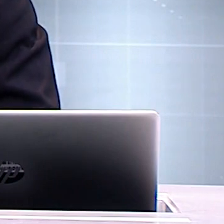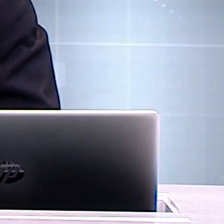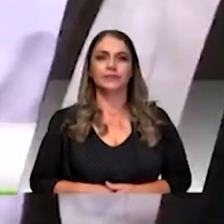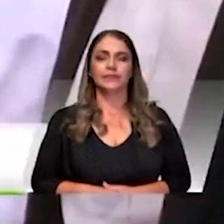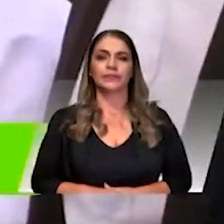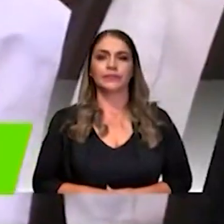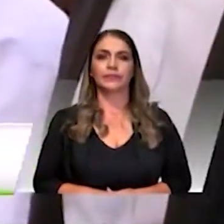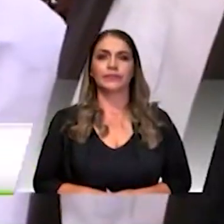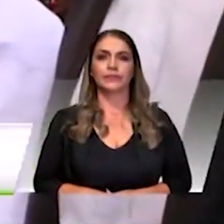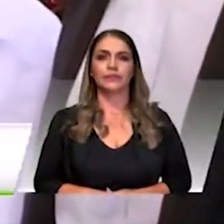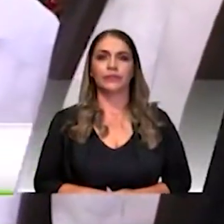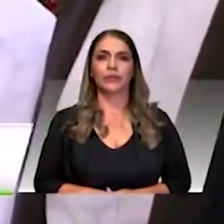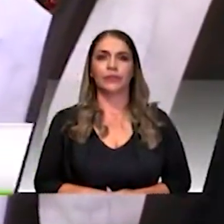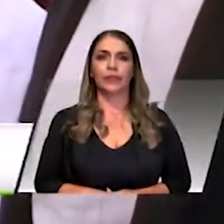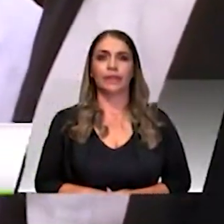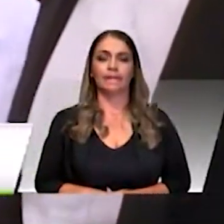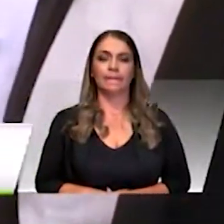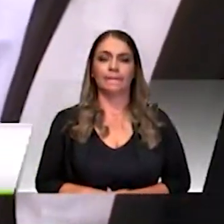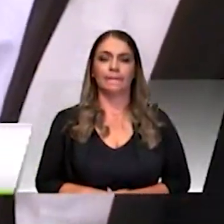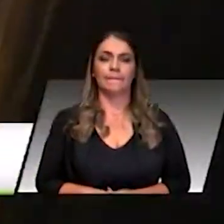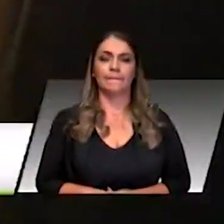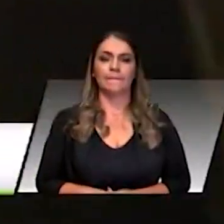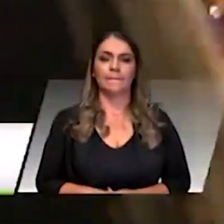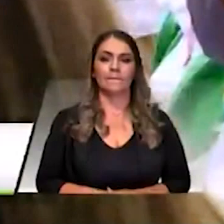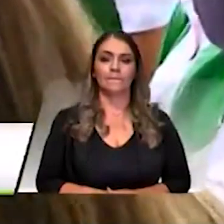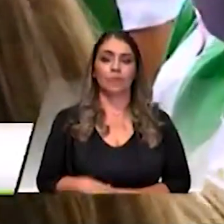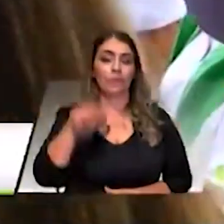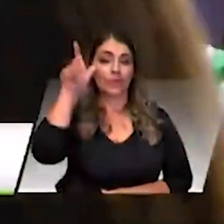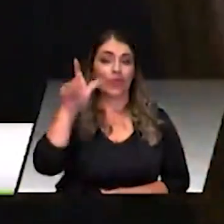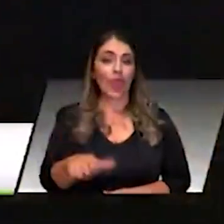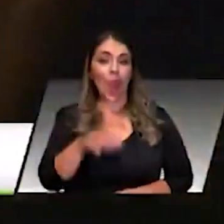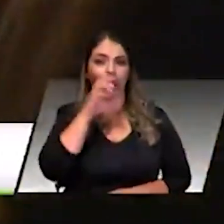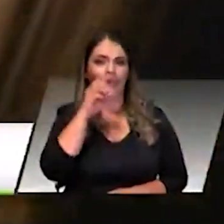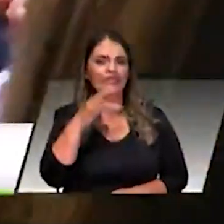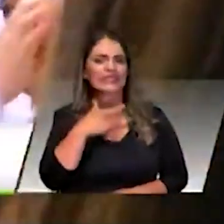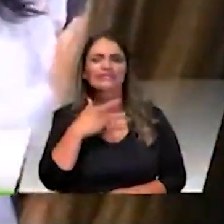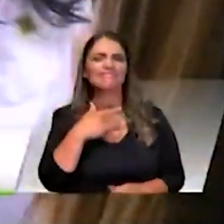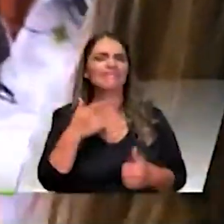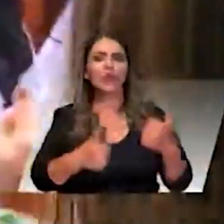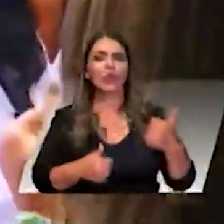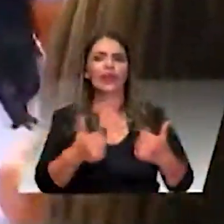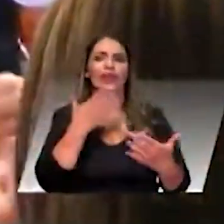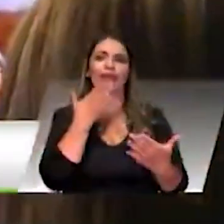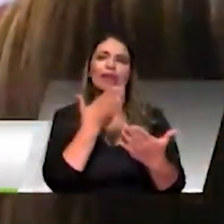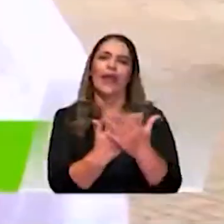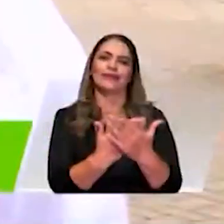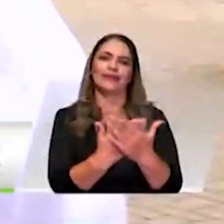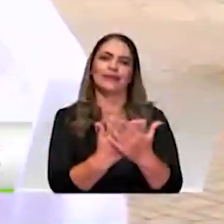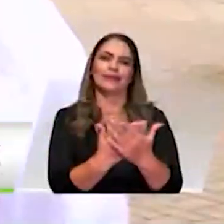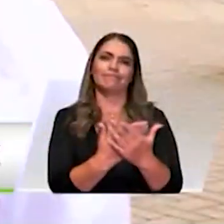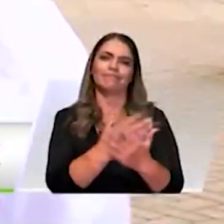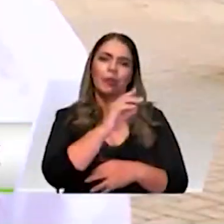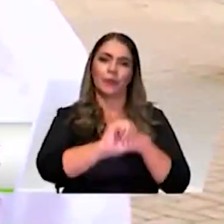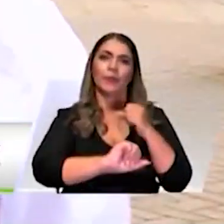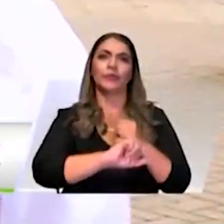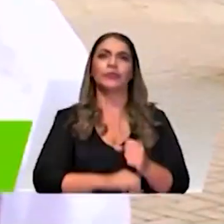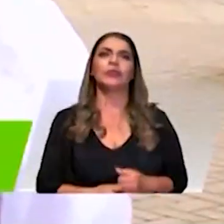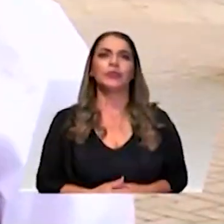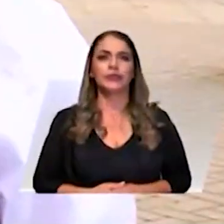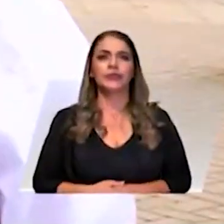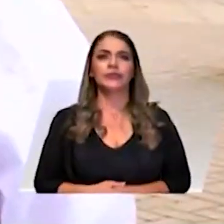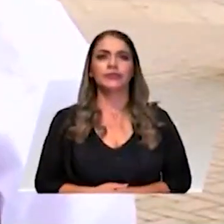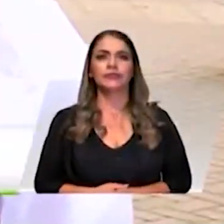Vélez. Lealtad y agradecimiento son los sentimientos que sobresalen en el equipo de gobierno. Una de las palabras